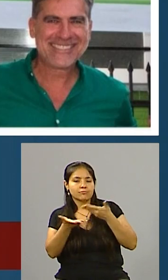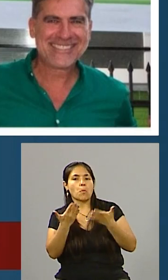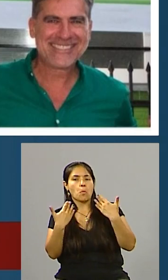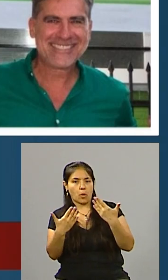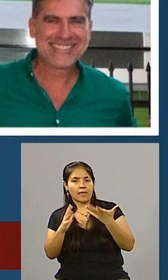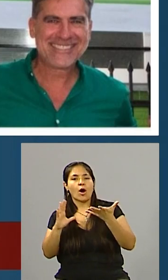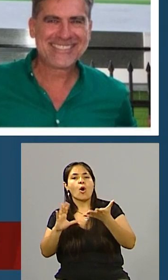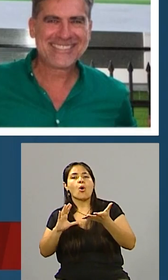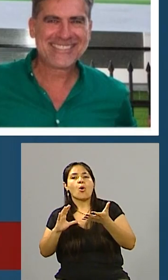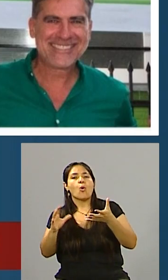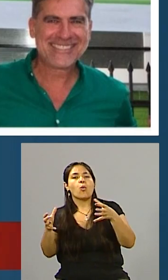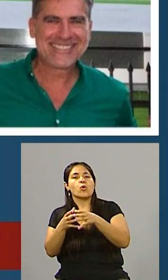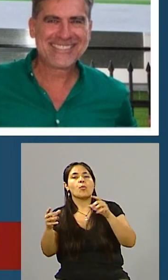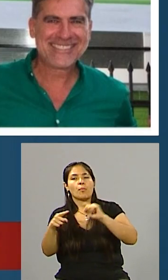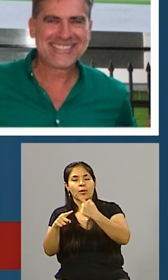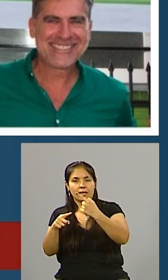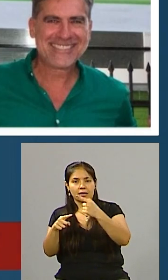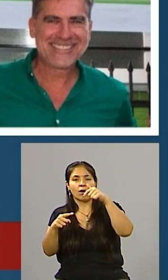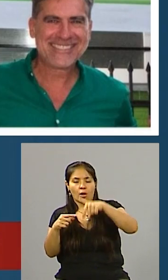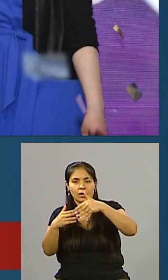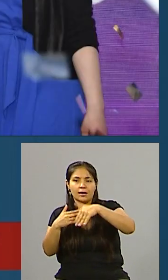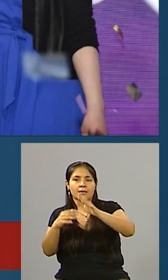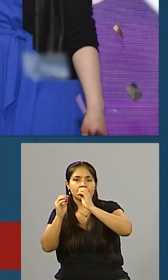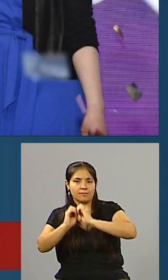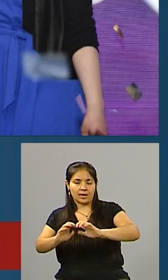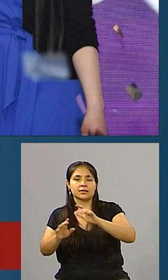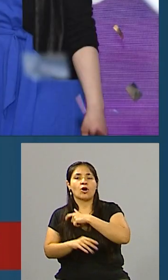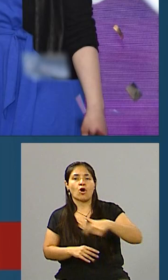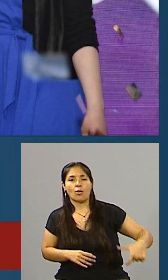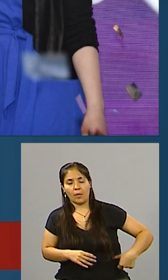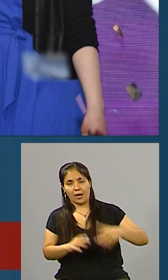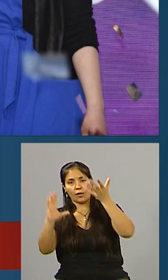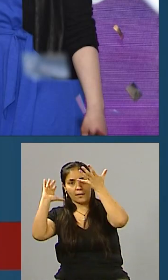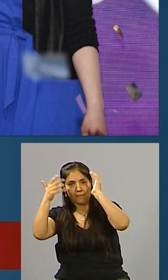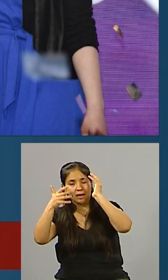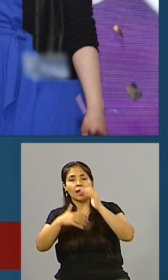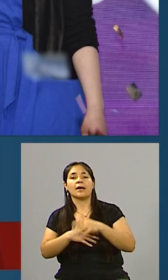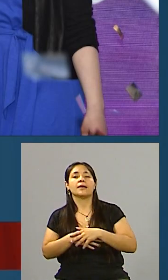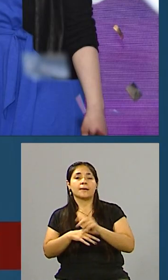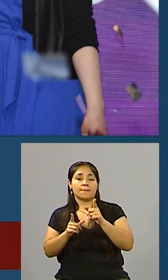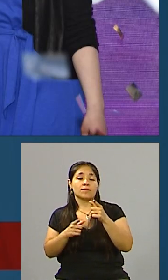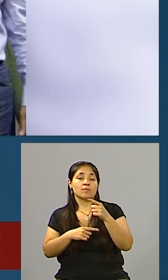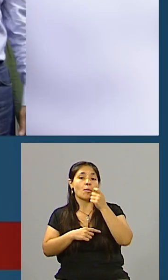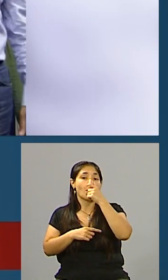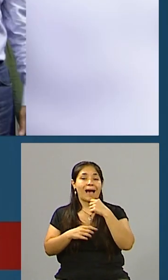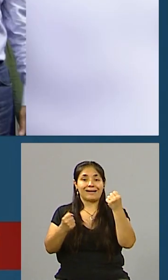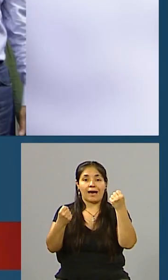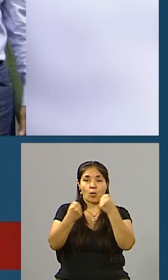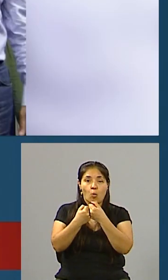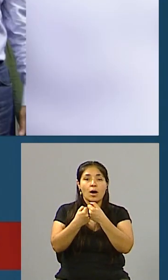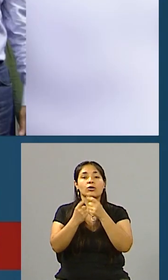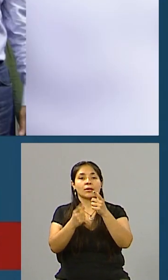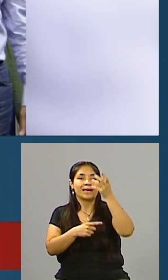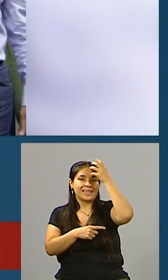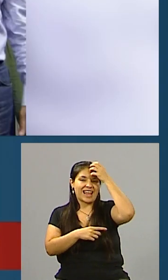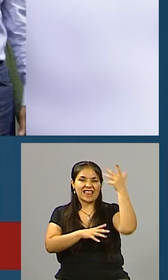esquema político que decíamos recién, que se está empezando a plasmar con el gobierno de Milei, el acuerdo de Macri y el aporte de